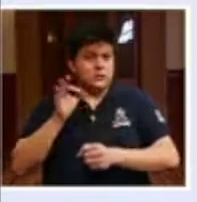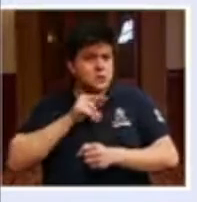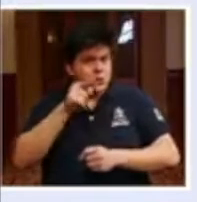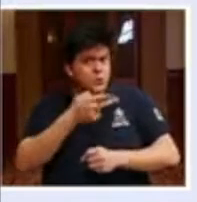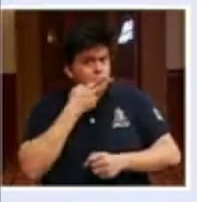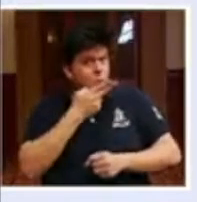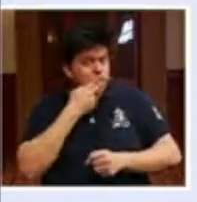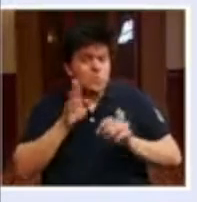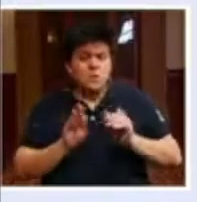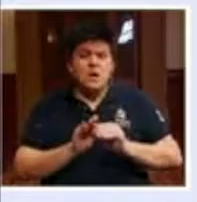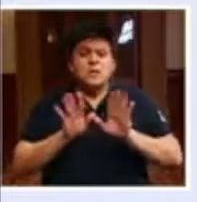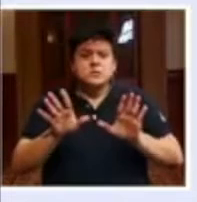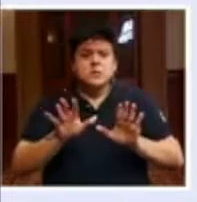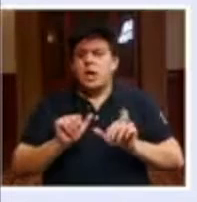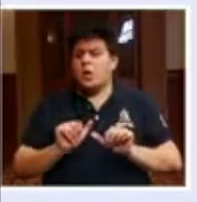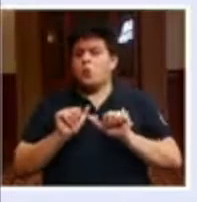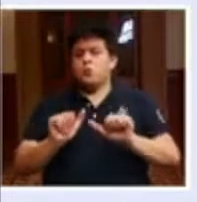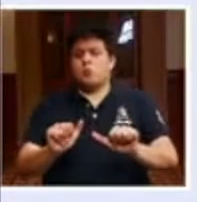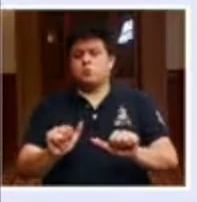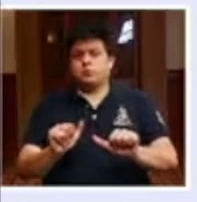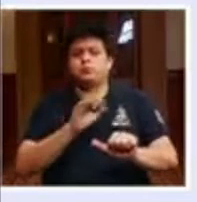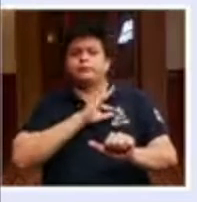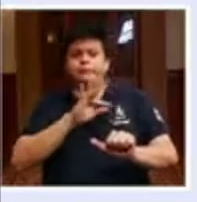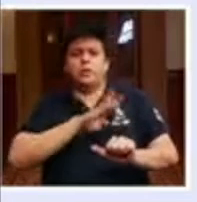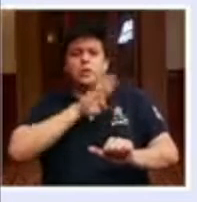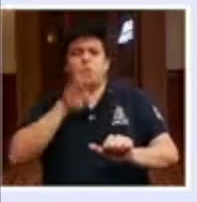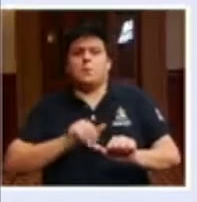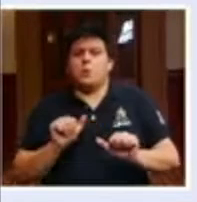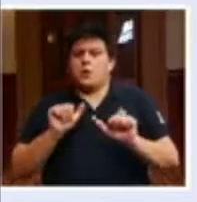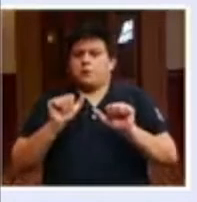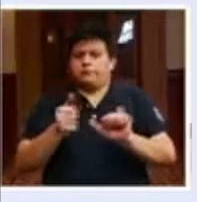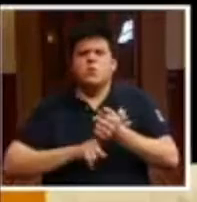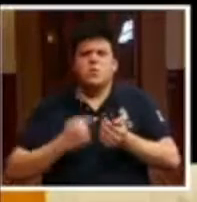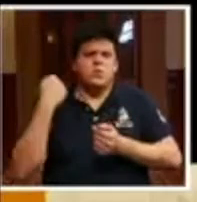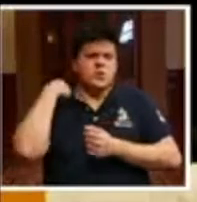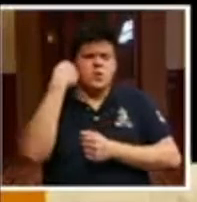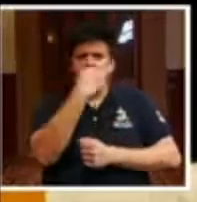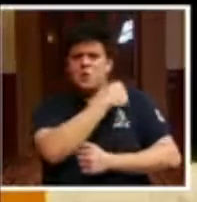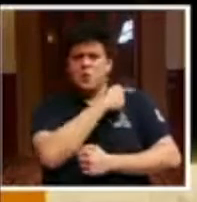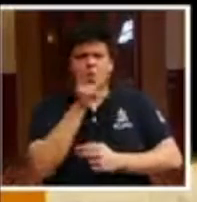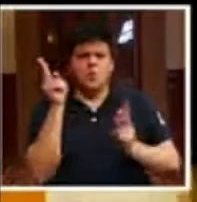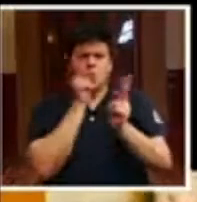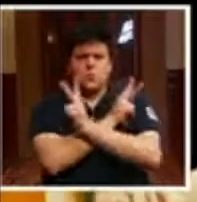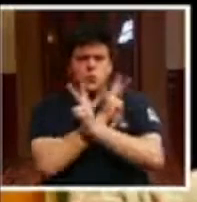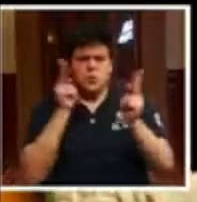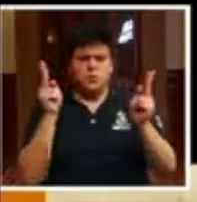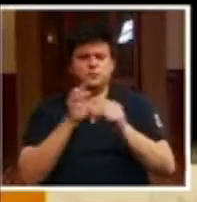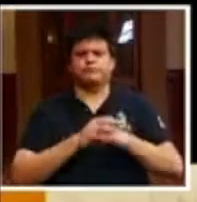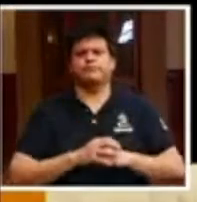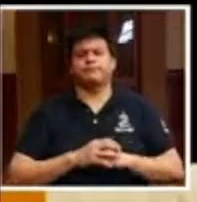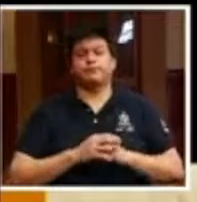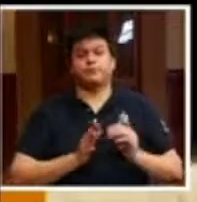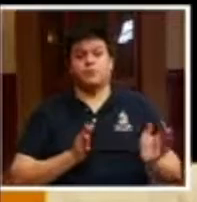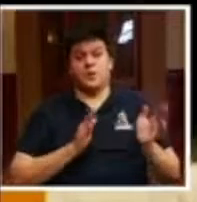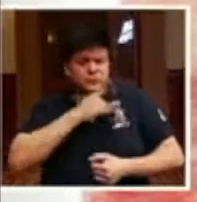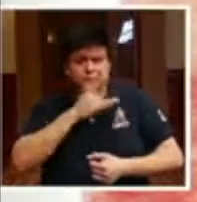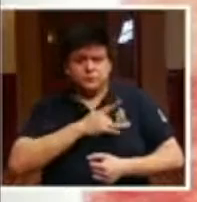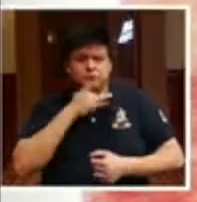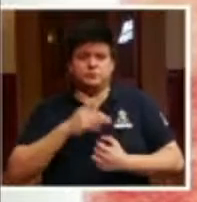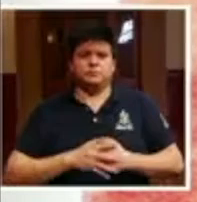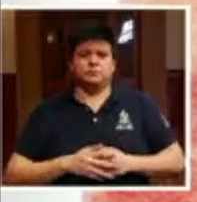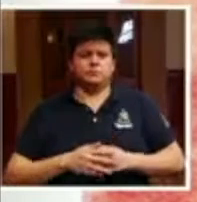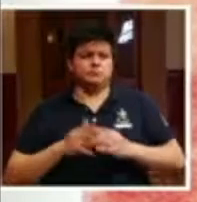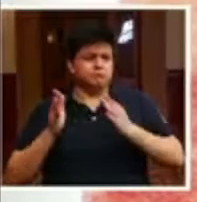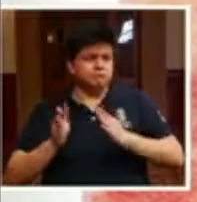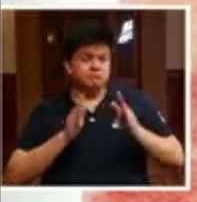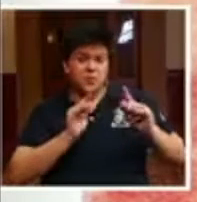pues obviamente vas a reducir el riesgo de morirte antes. El secretario de Salud explicó que el tabaco daña el